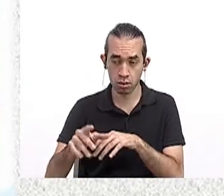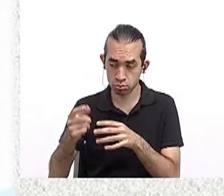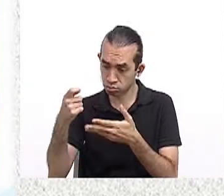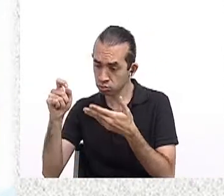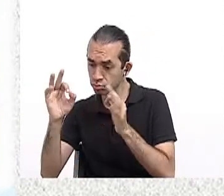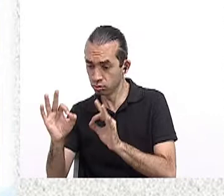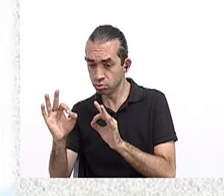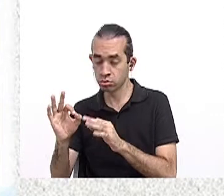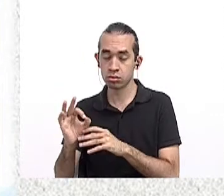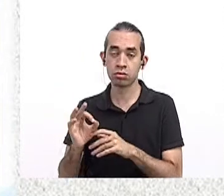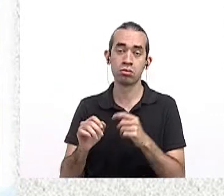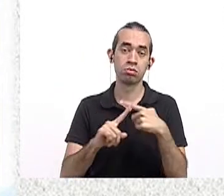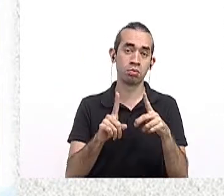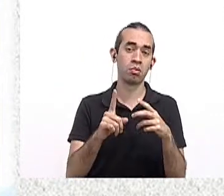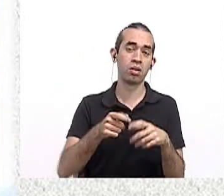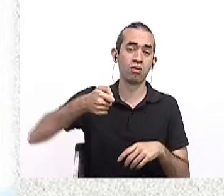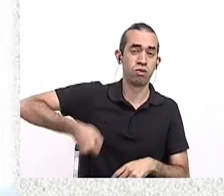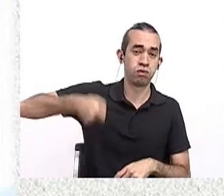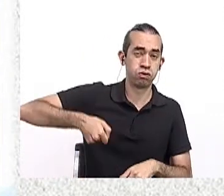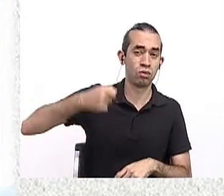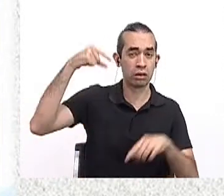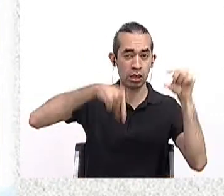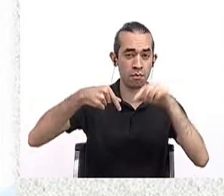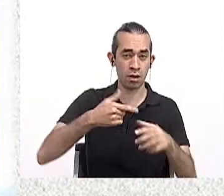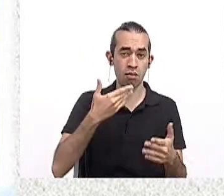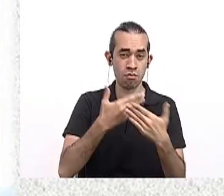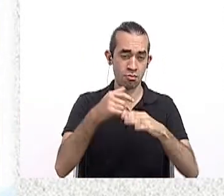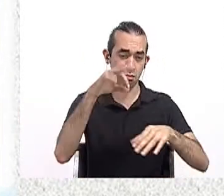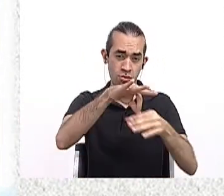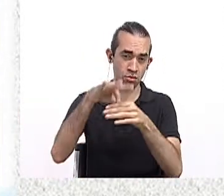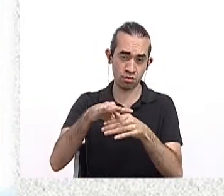es un poco menos controlado